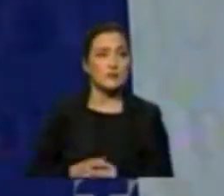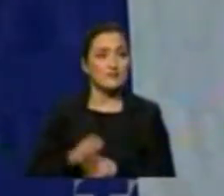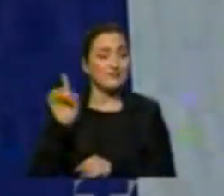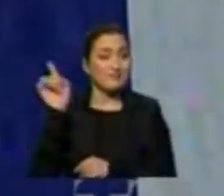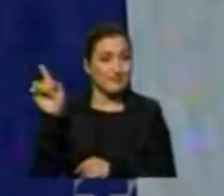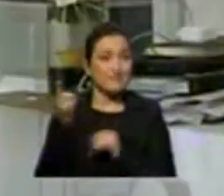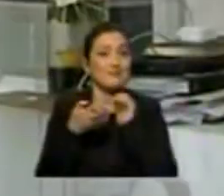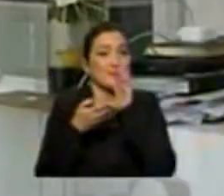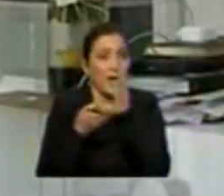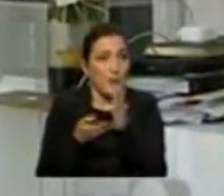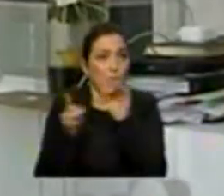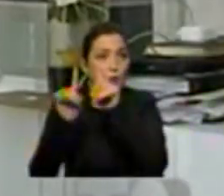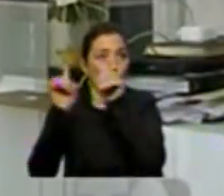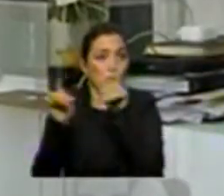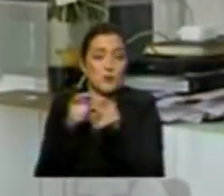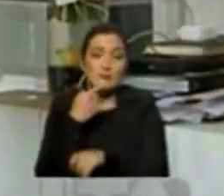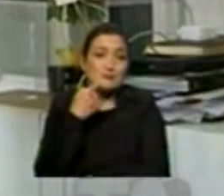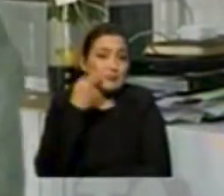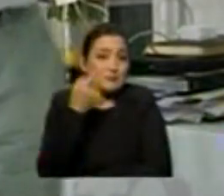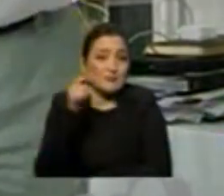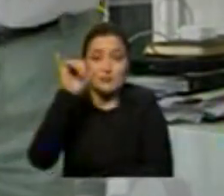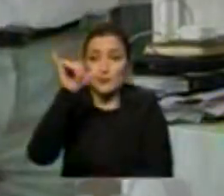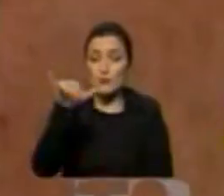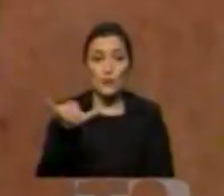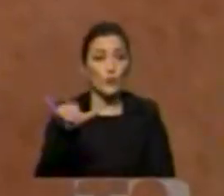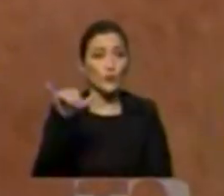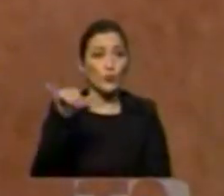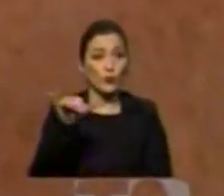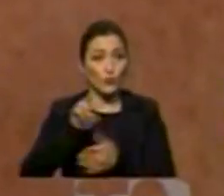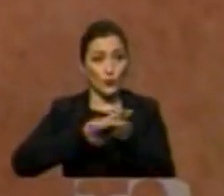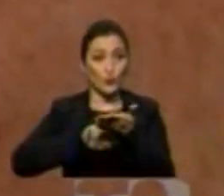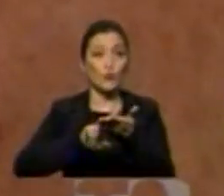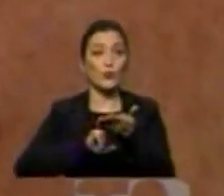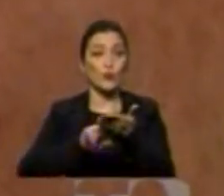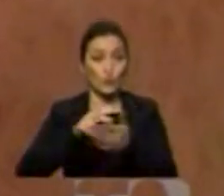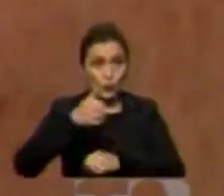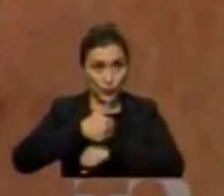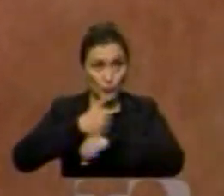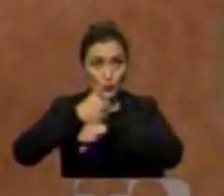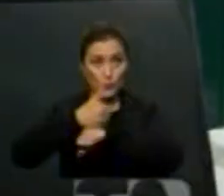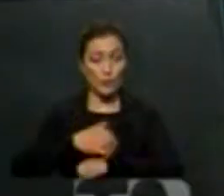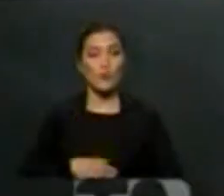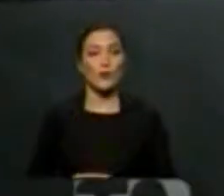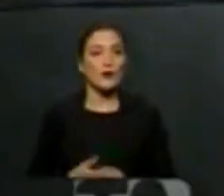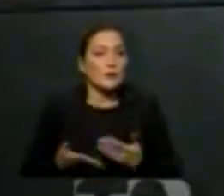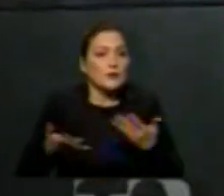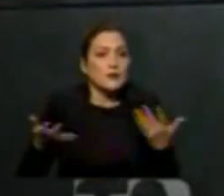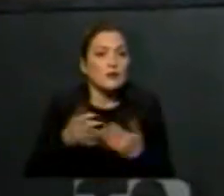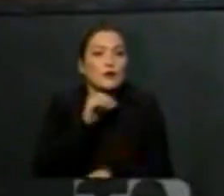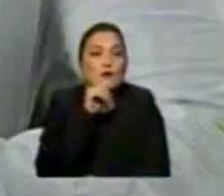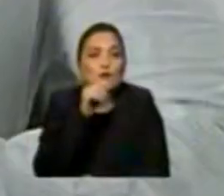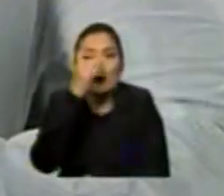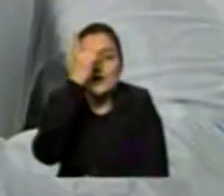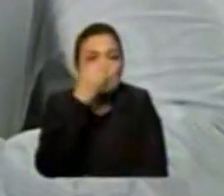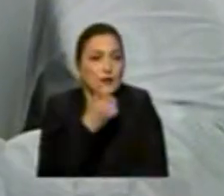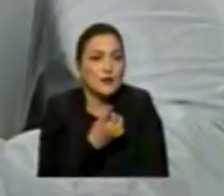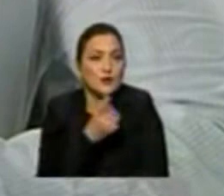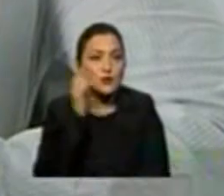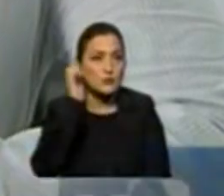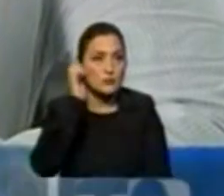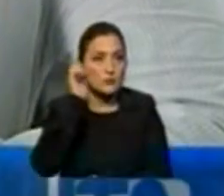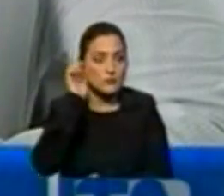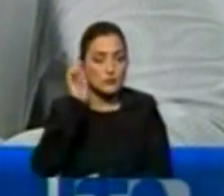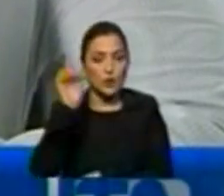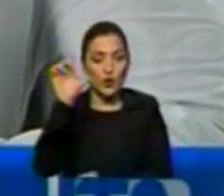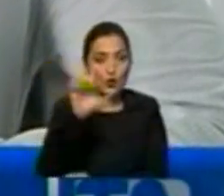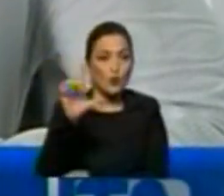Zurita Laboratorios, quienes aseguraron que el sábado mantuvieron una reunión con las autoridades, pero que aún hay cosas que definir. Lunes y martes tiene